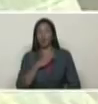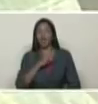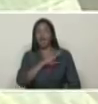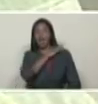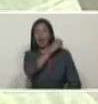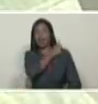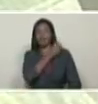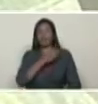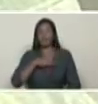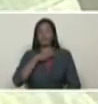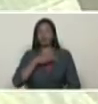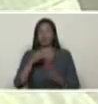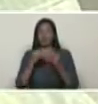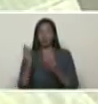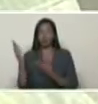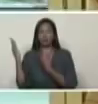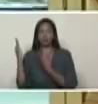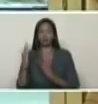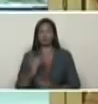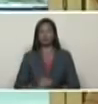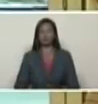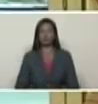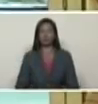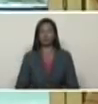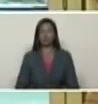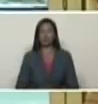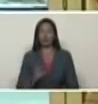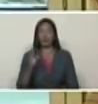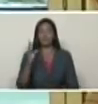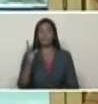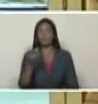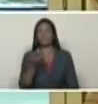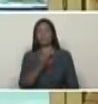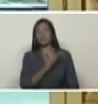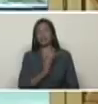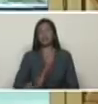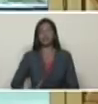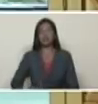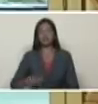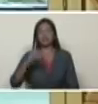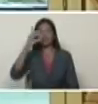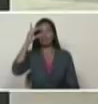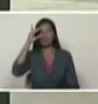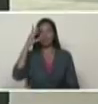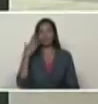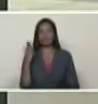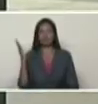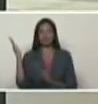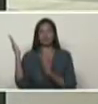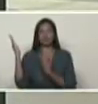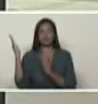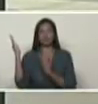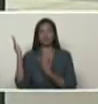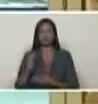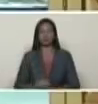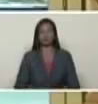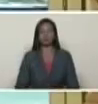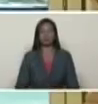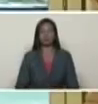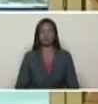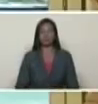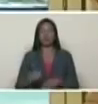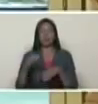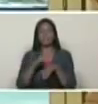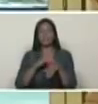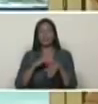misiones, vicepresidente, la vicepresidenta compañera Delcy Rodríguez, la ministra de Comunas,